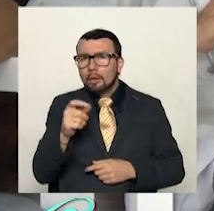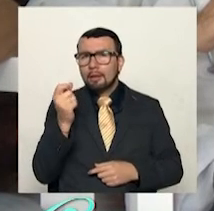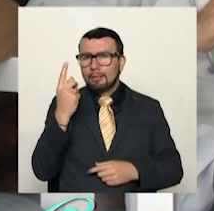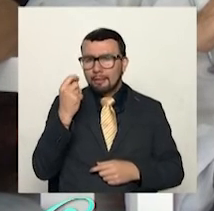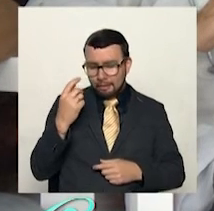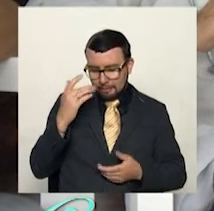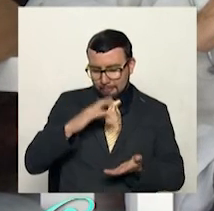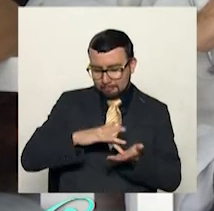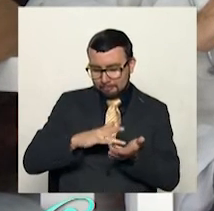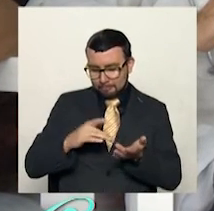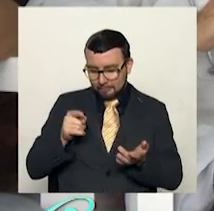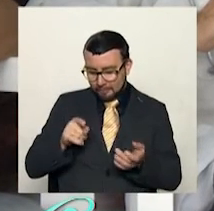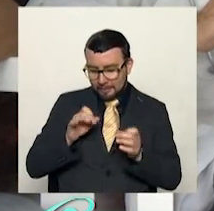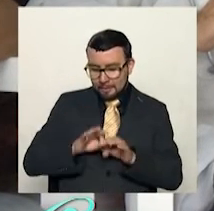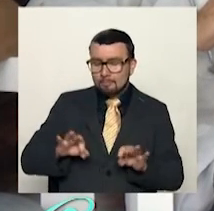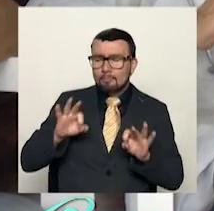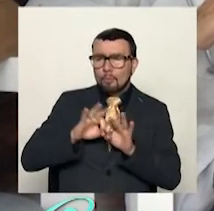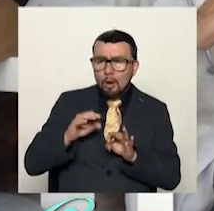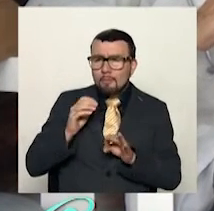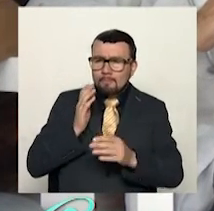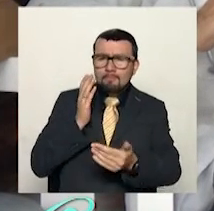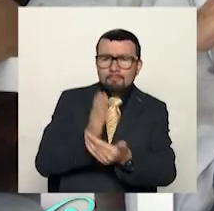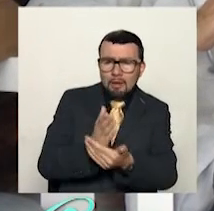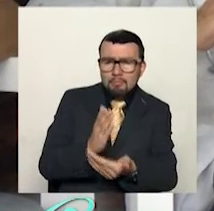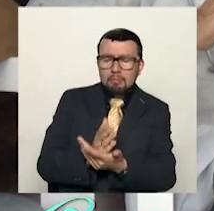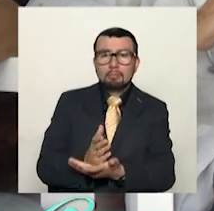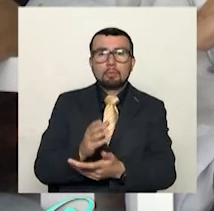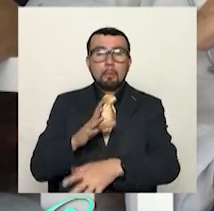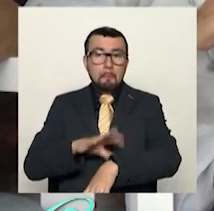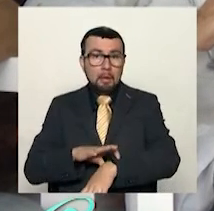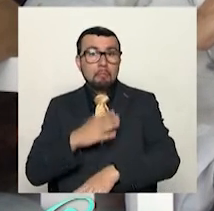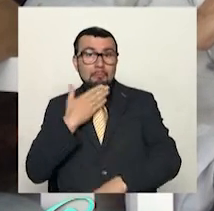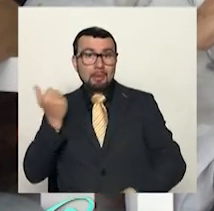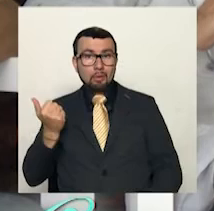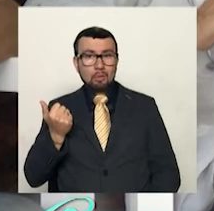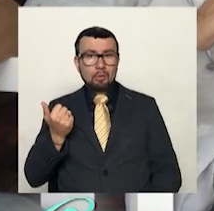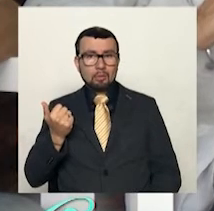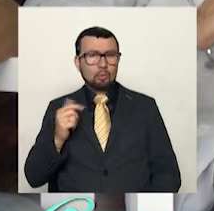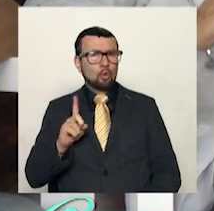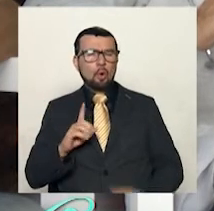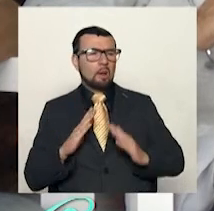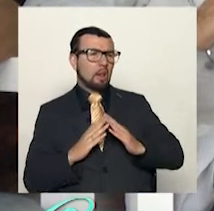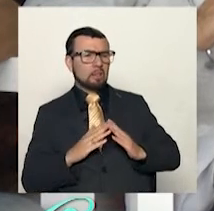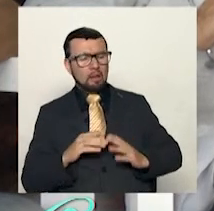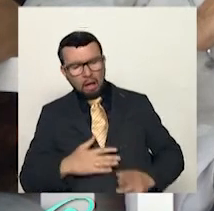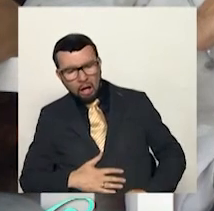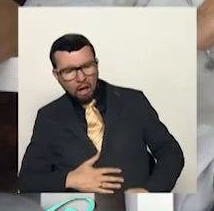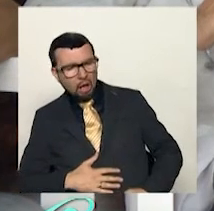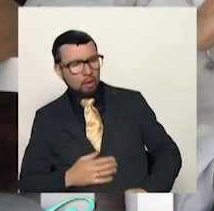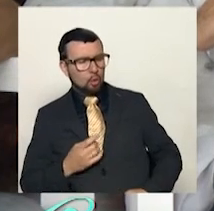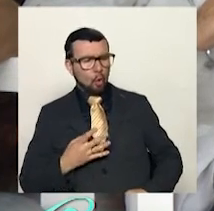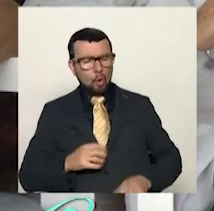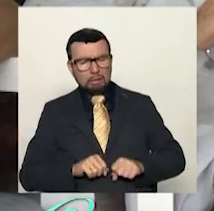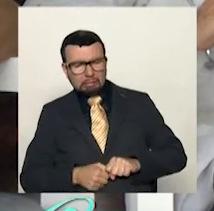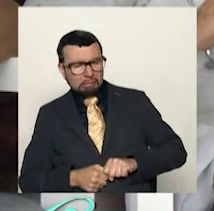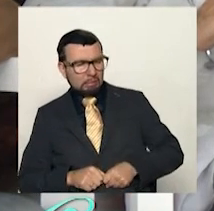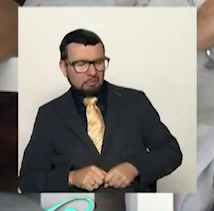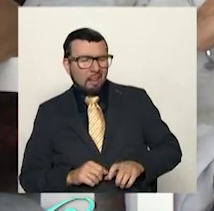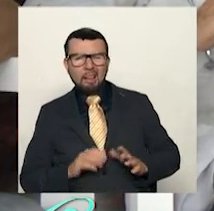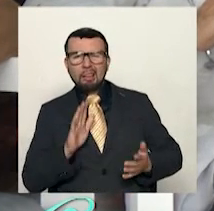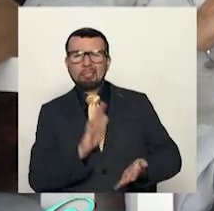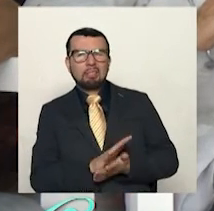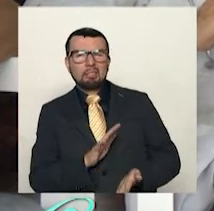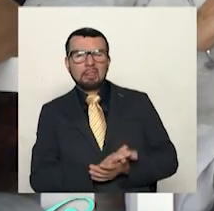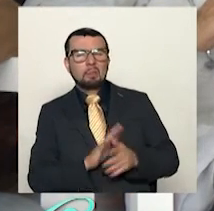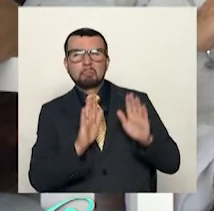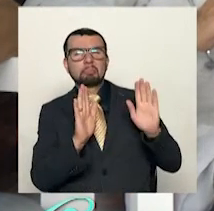vez más la importancia de la consulta y no quedarse con que es un cólico, está descuajado, tiene un malestar en el